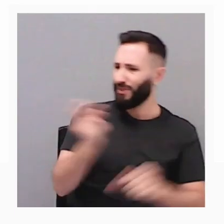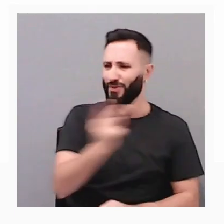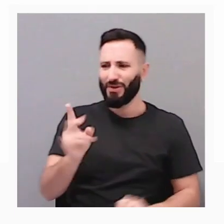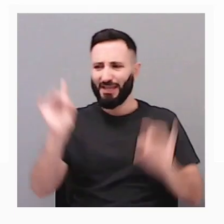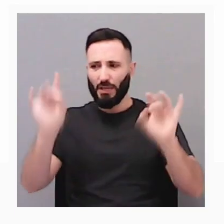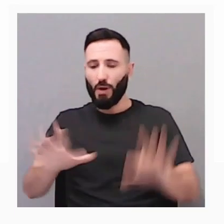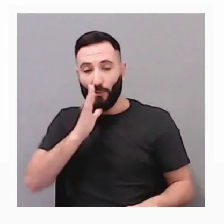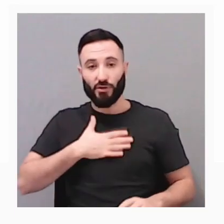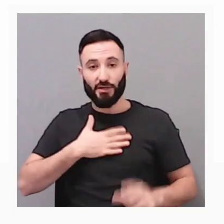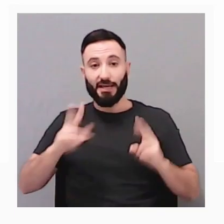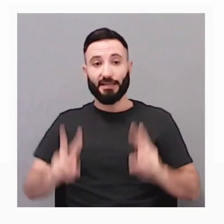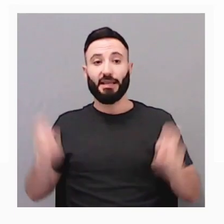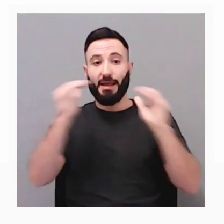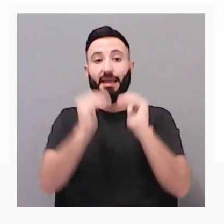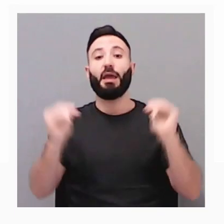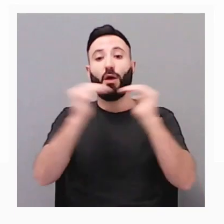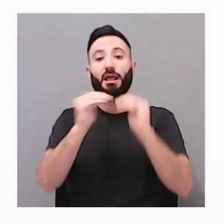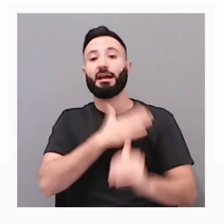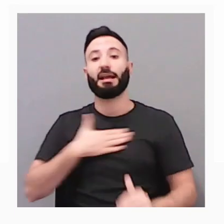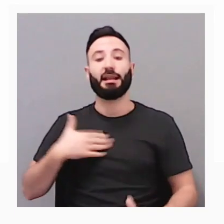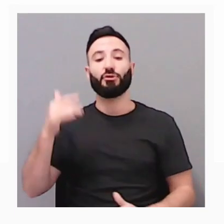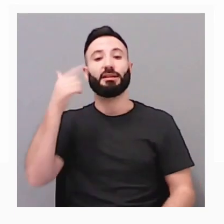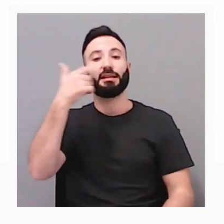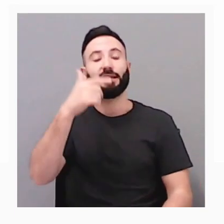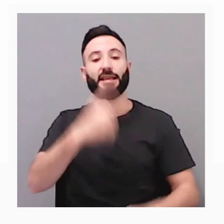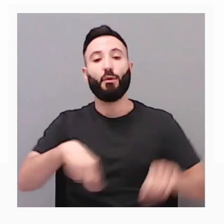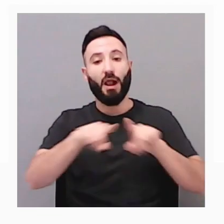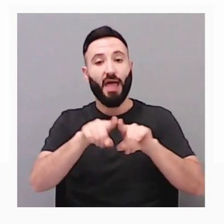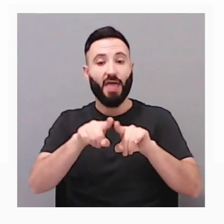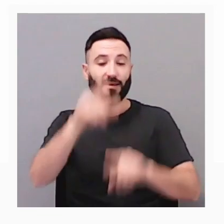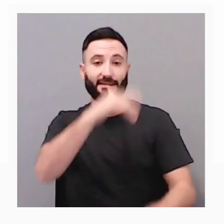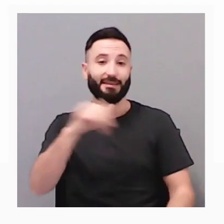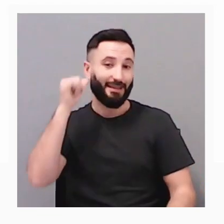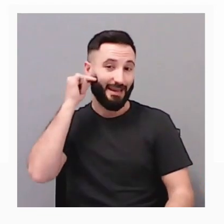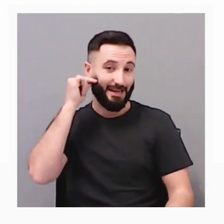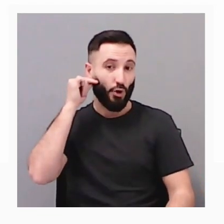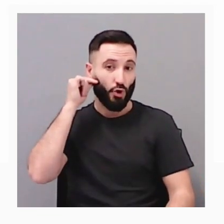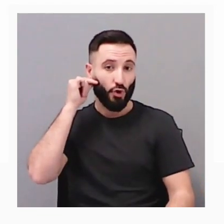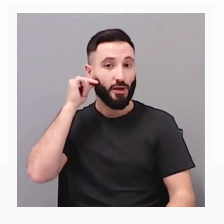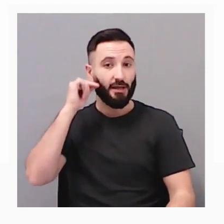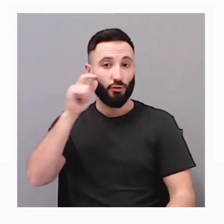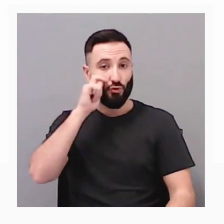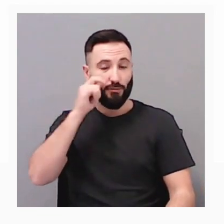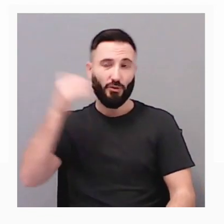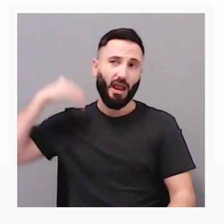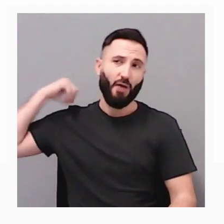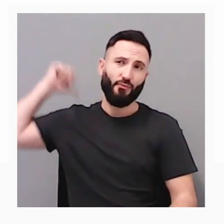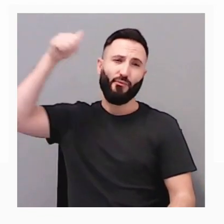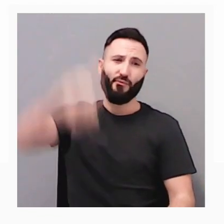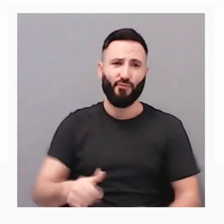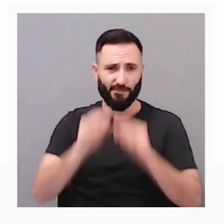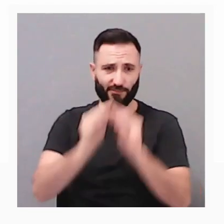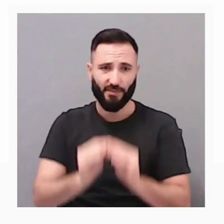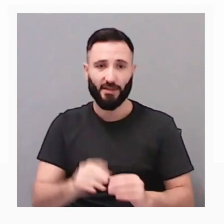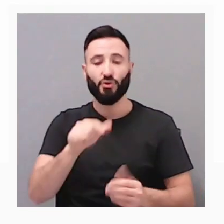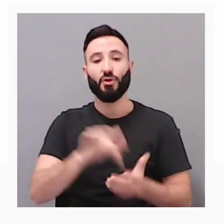una asignatura que es Igualdad de Género en el Turismo y la llevamos a cabo desde hace ya mucho tiempo. Aprender en el Hotel Escuela